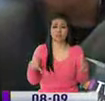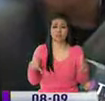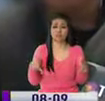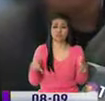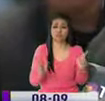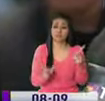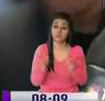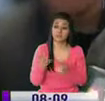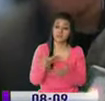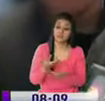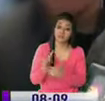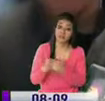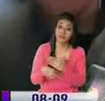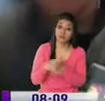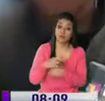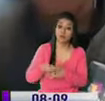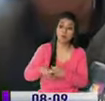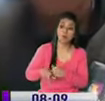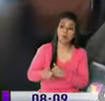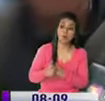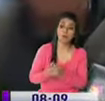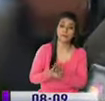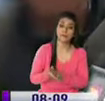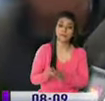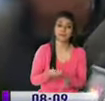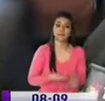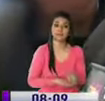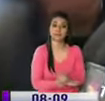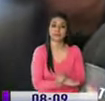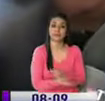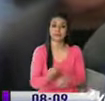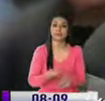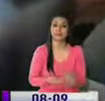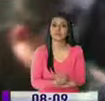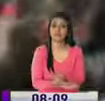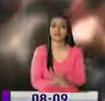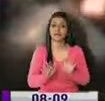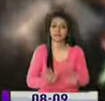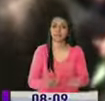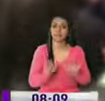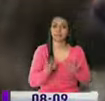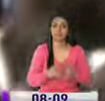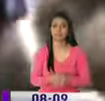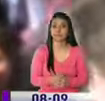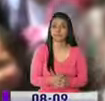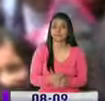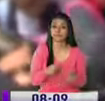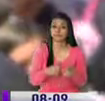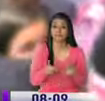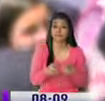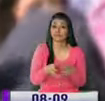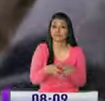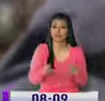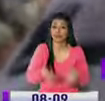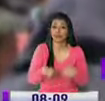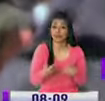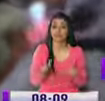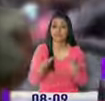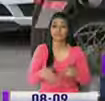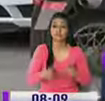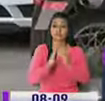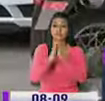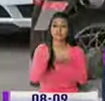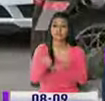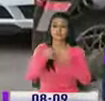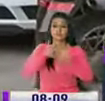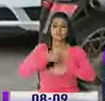están esperando a sus hijos, pero usted sabe que siempre a los chicos los quieren acechar. Para remediar en algo este problema, ya se ha solicitado ayuda a